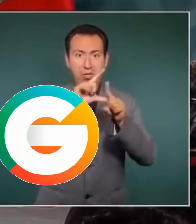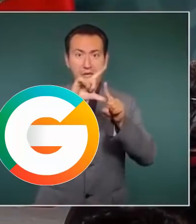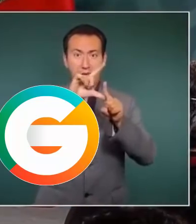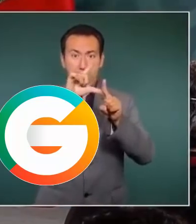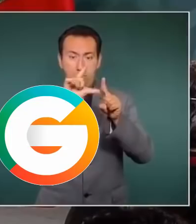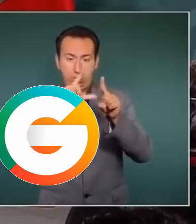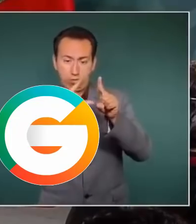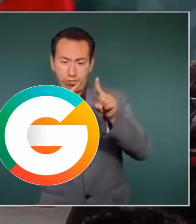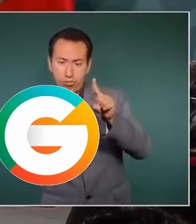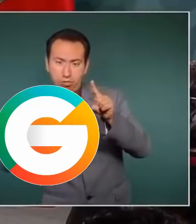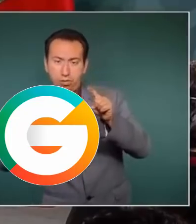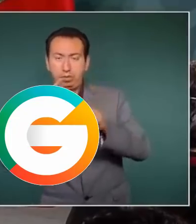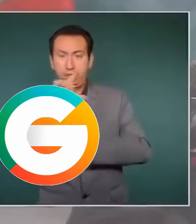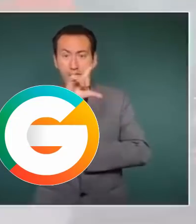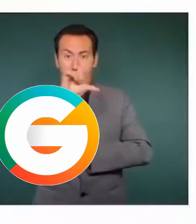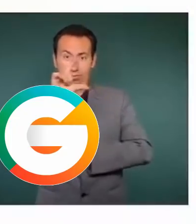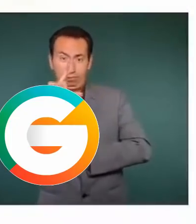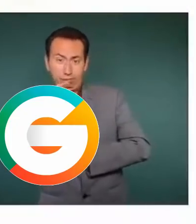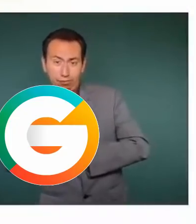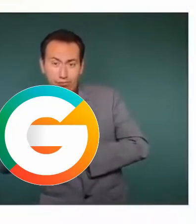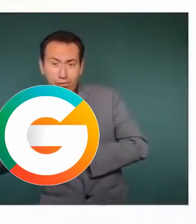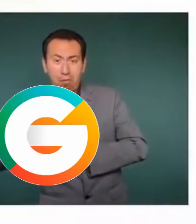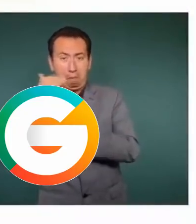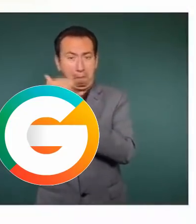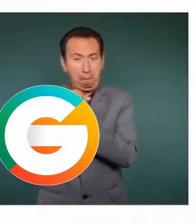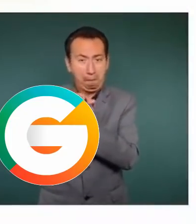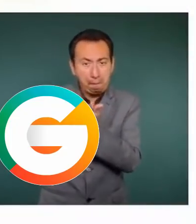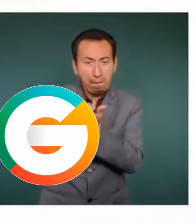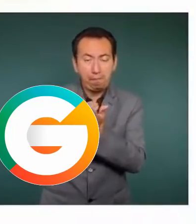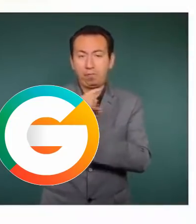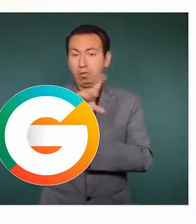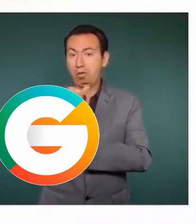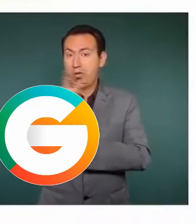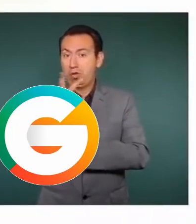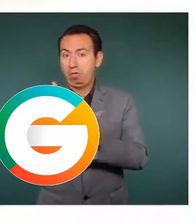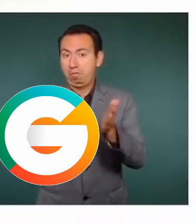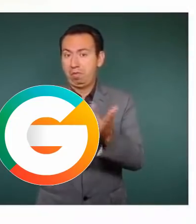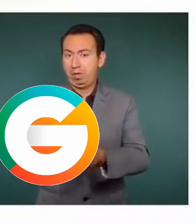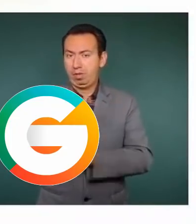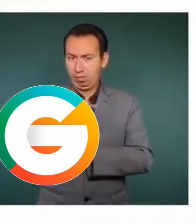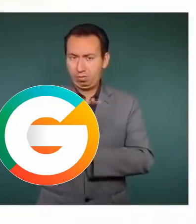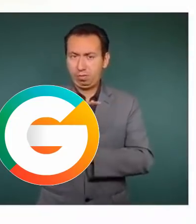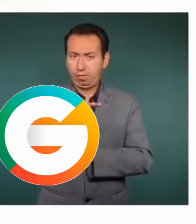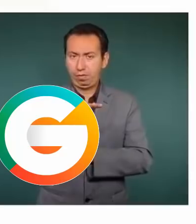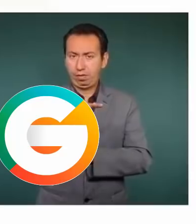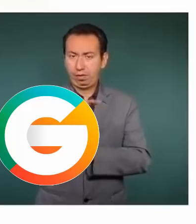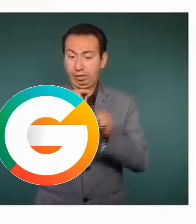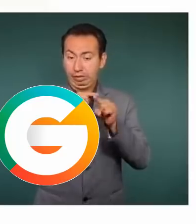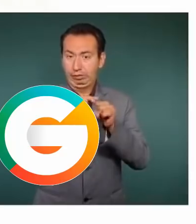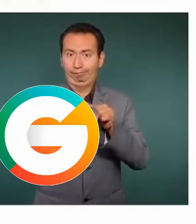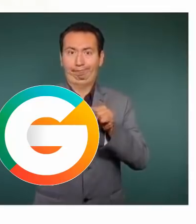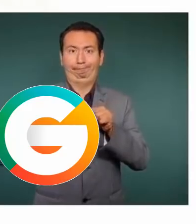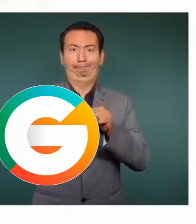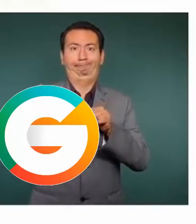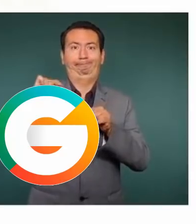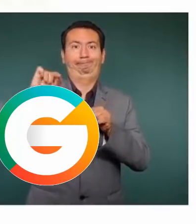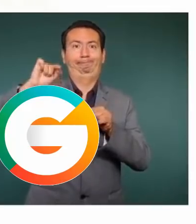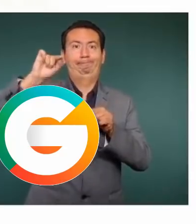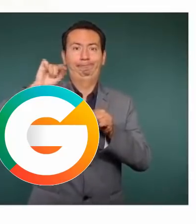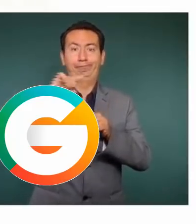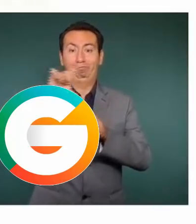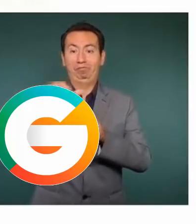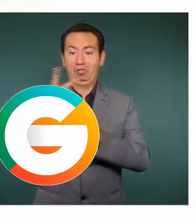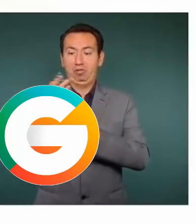reducción, aunque en el 2019 hubo un incremento importante, en el